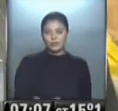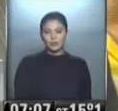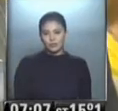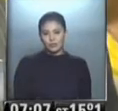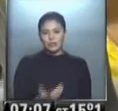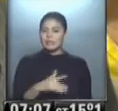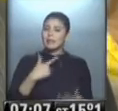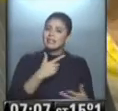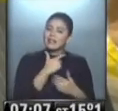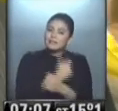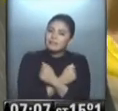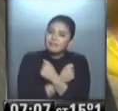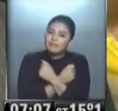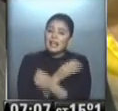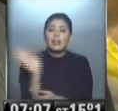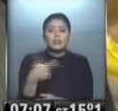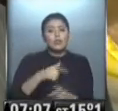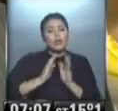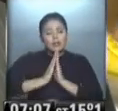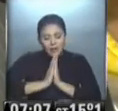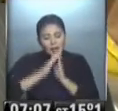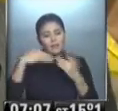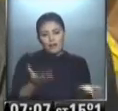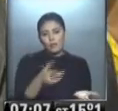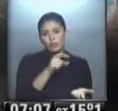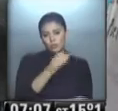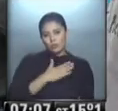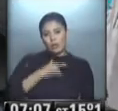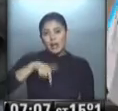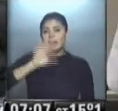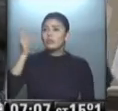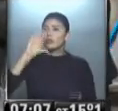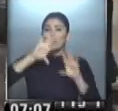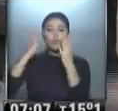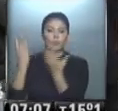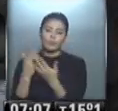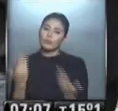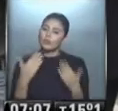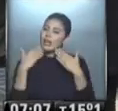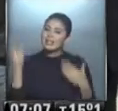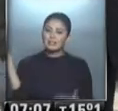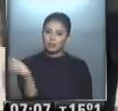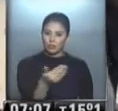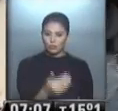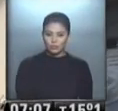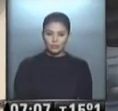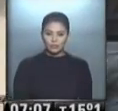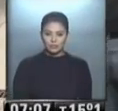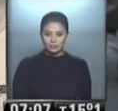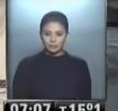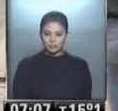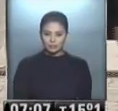muestras de afecto por todos los que han rezado por ella aquí todo el mundo así que muchísimas gracias a todos